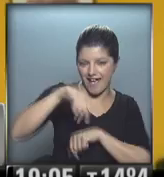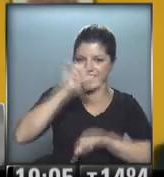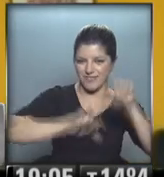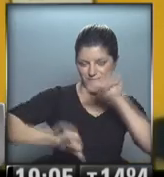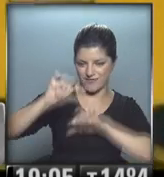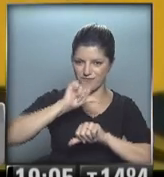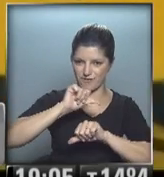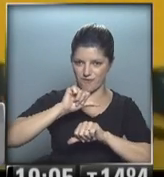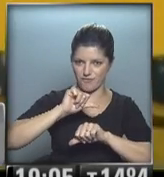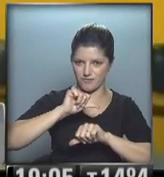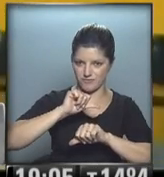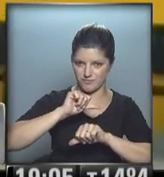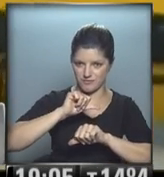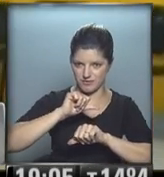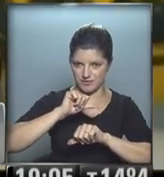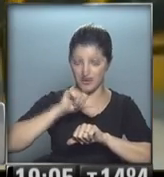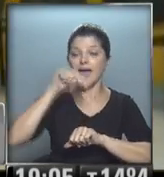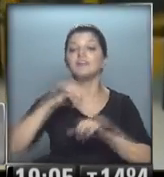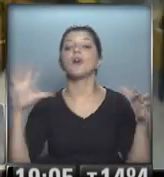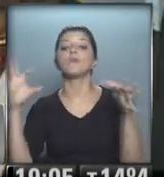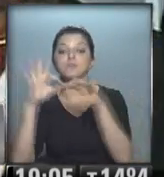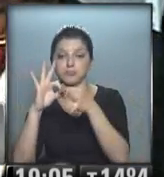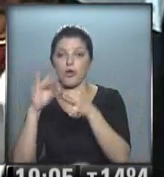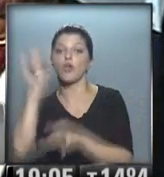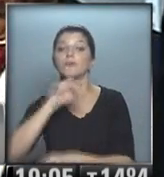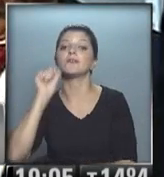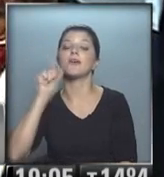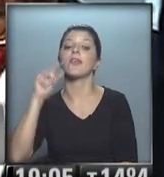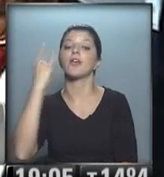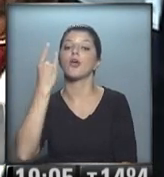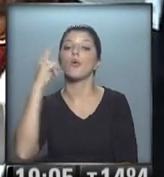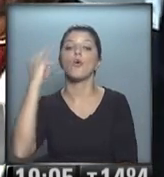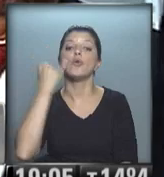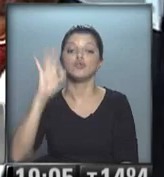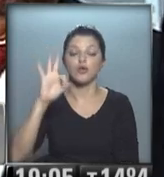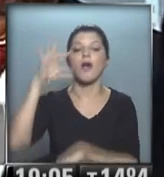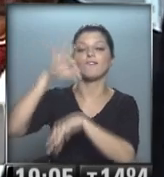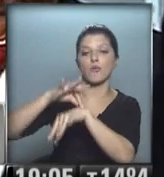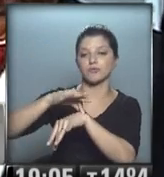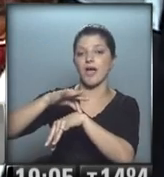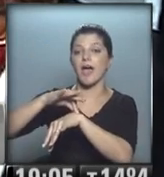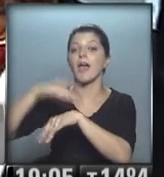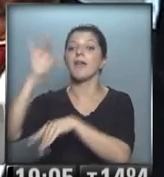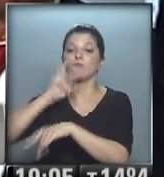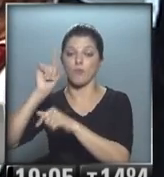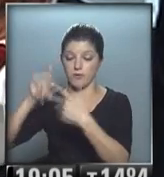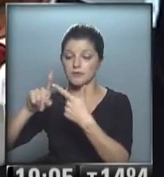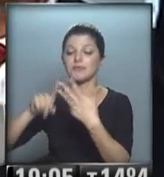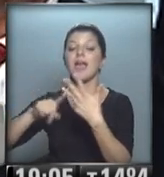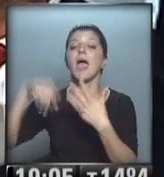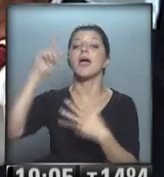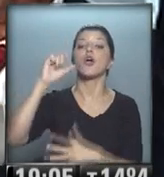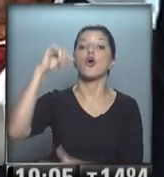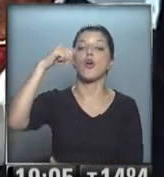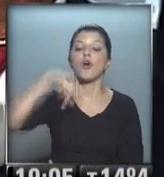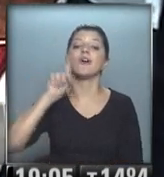instituto en articulación con la Universidad Nacional de Cuyo, la Facultad de Medicina, el CONICET y el Ministerio de Ciencia y Tecnología.